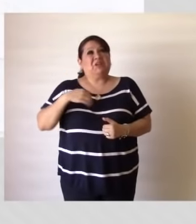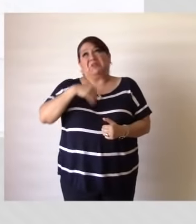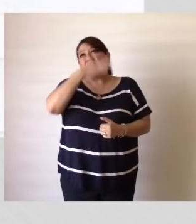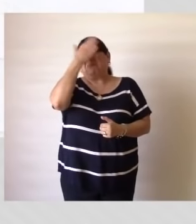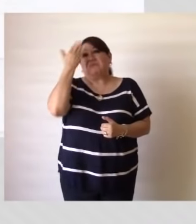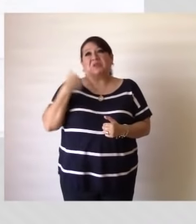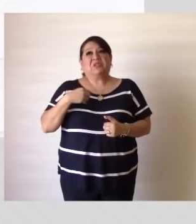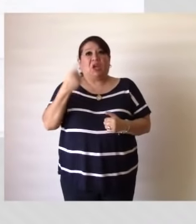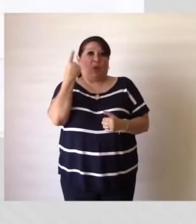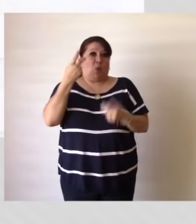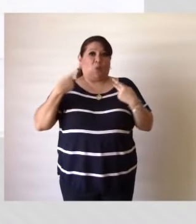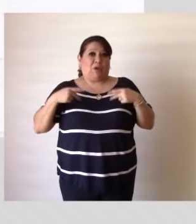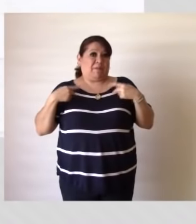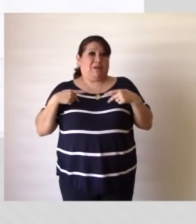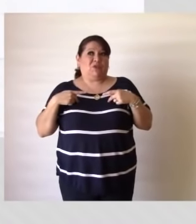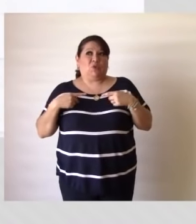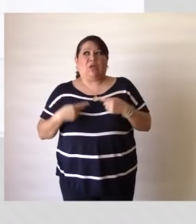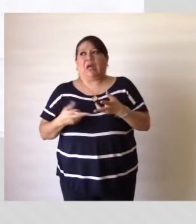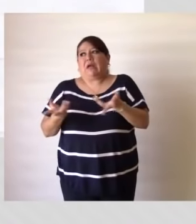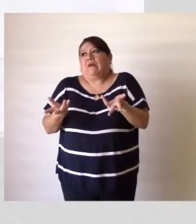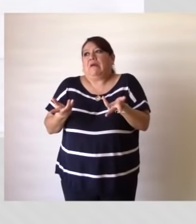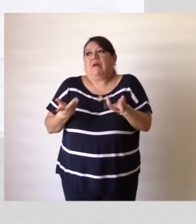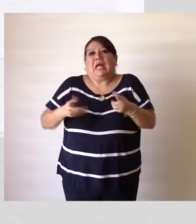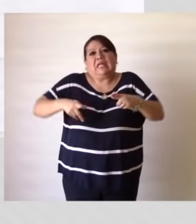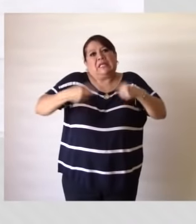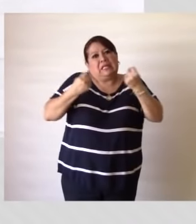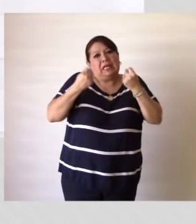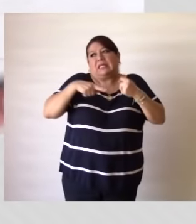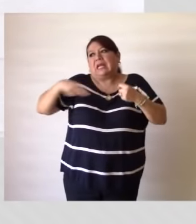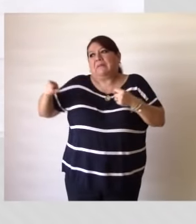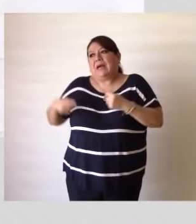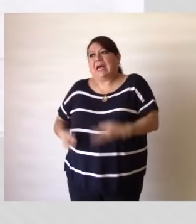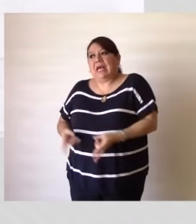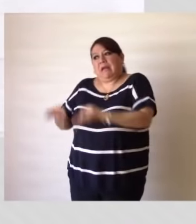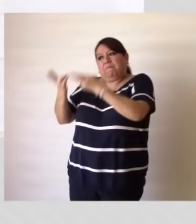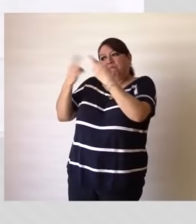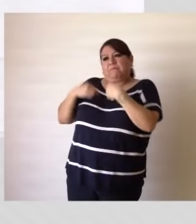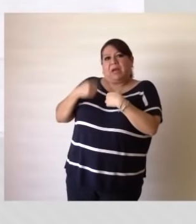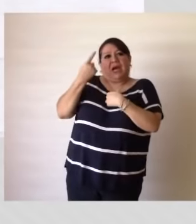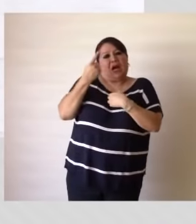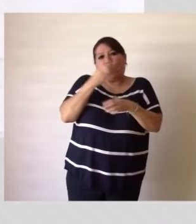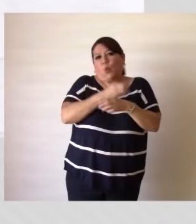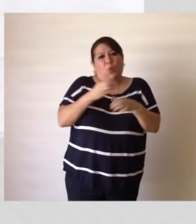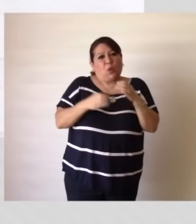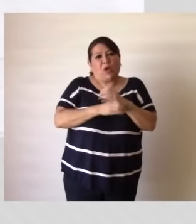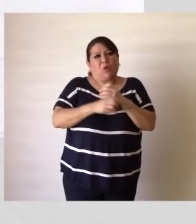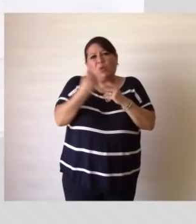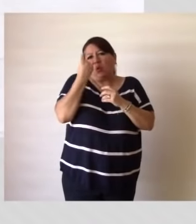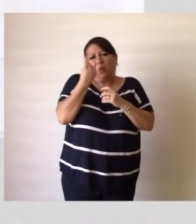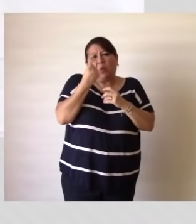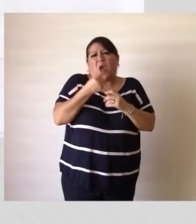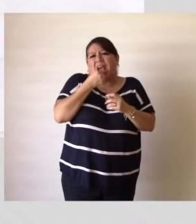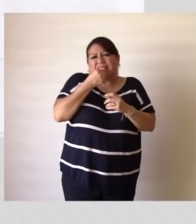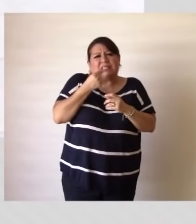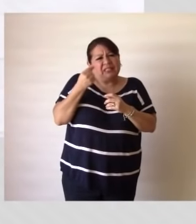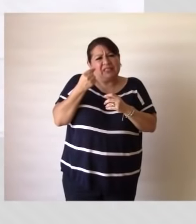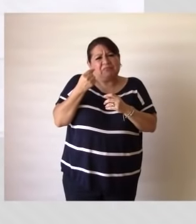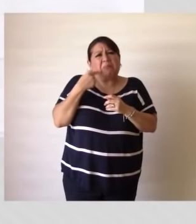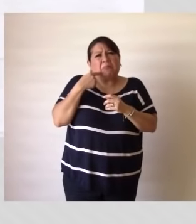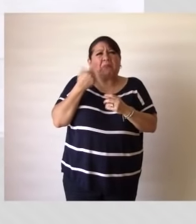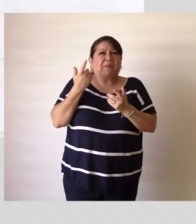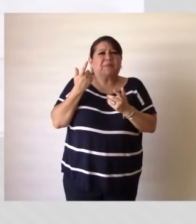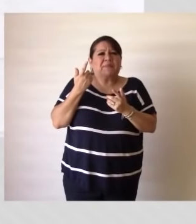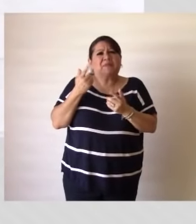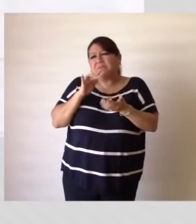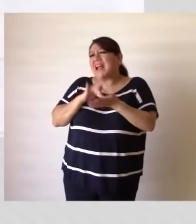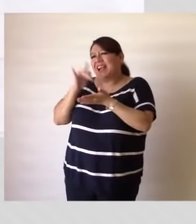una goma de mascar chicle te estás agradecido pero con un gracias de suficiente te